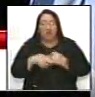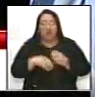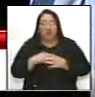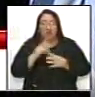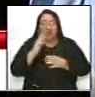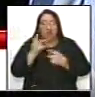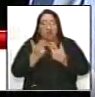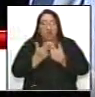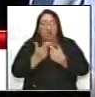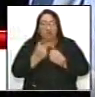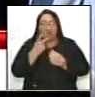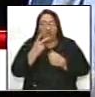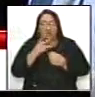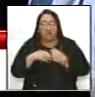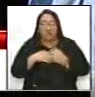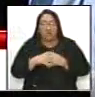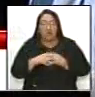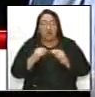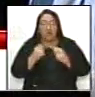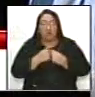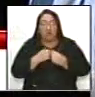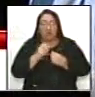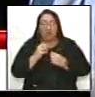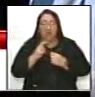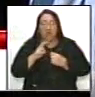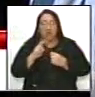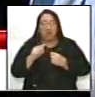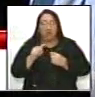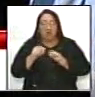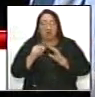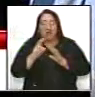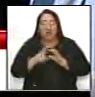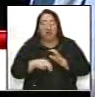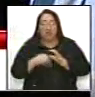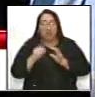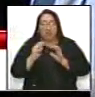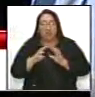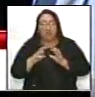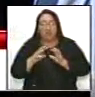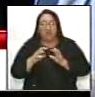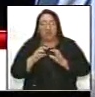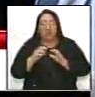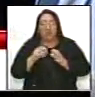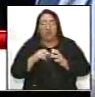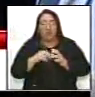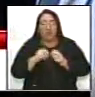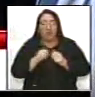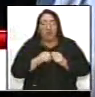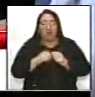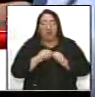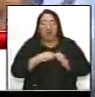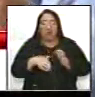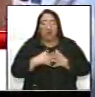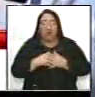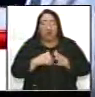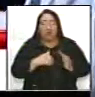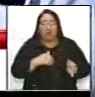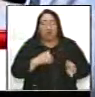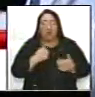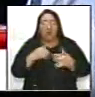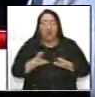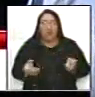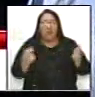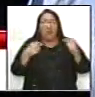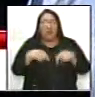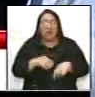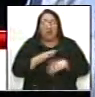Perú, correspondiente al pliego 026 Ministerio de Defensa, así como al pliego de la Policía Nacional de Perú, debiendo hacer